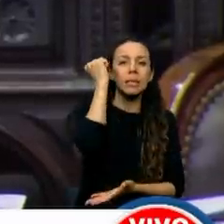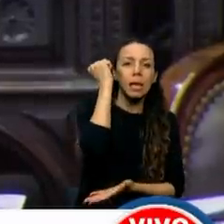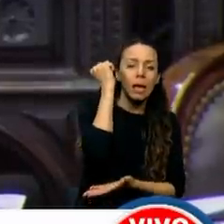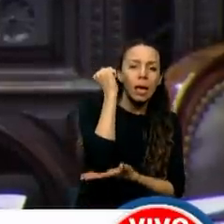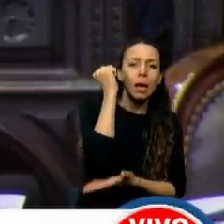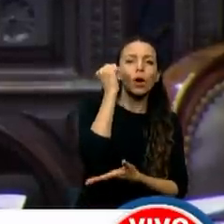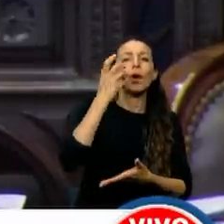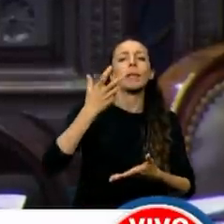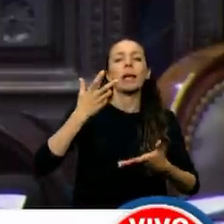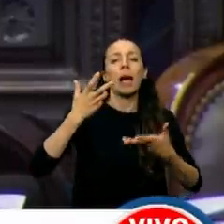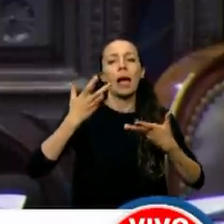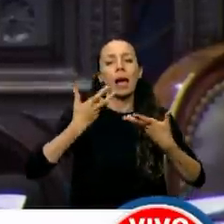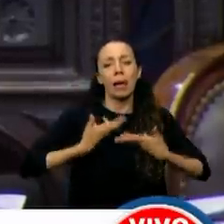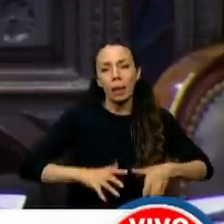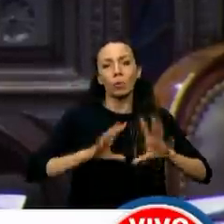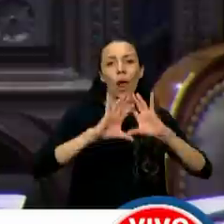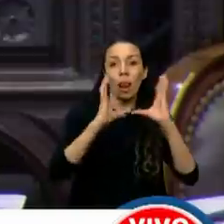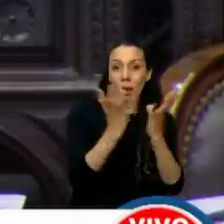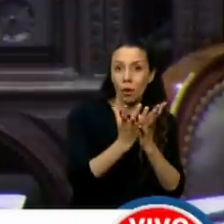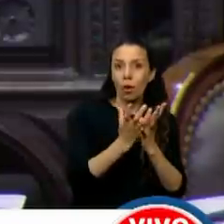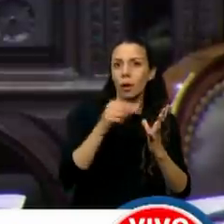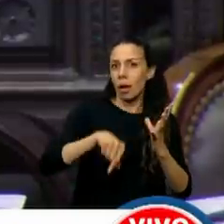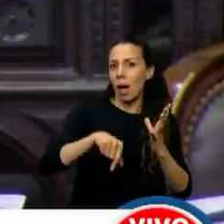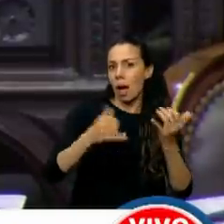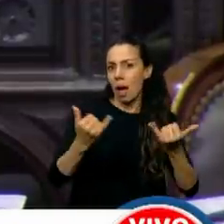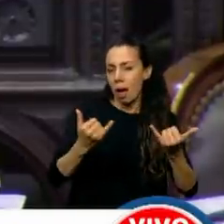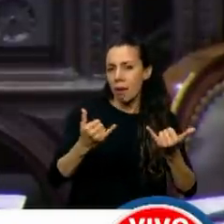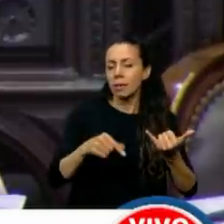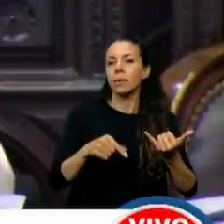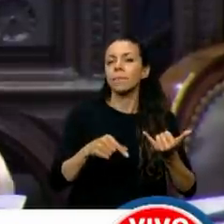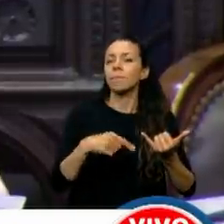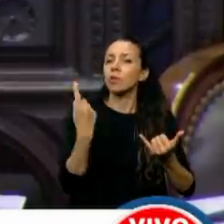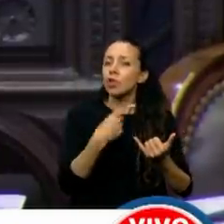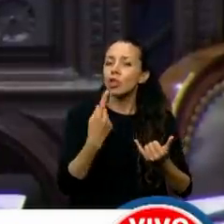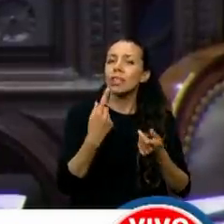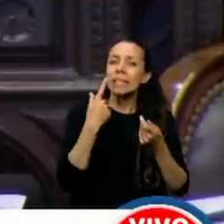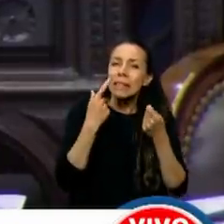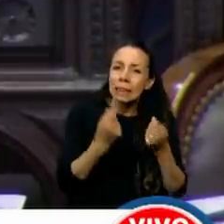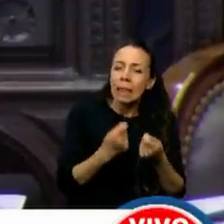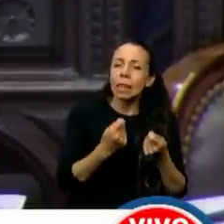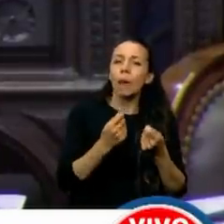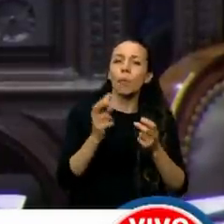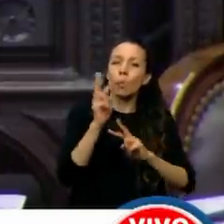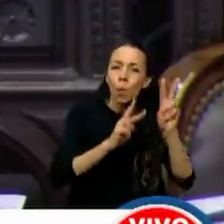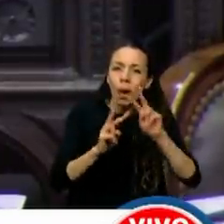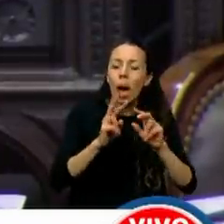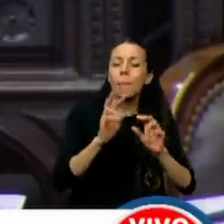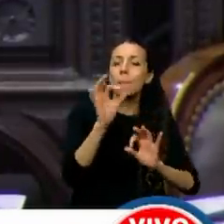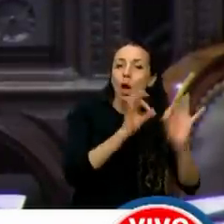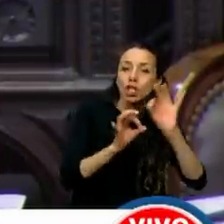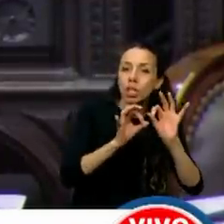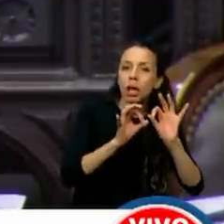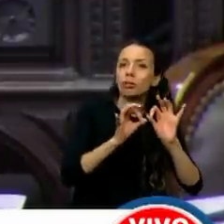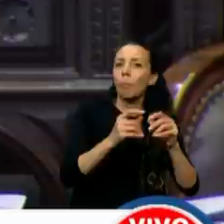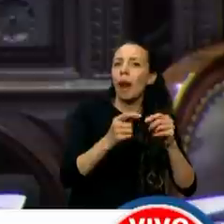viviendo y no está de más decir que en cada oportunidad que tratamos que intentamos tratar y aprobar proyectos para dar respuestas